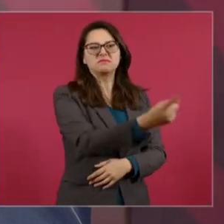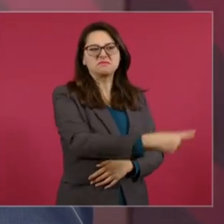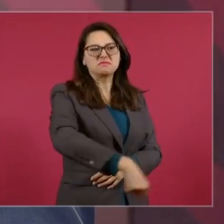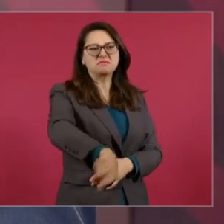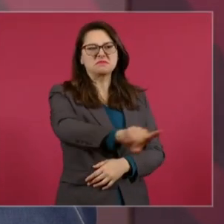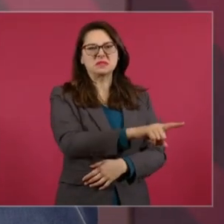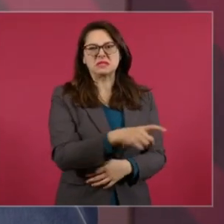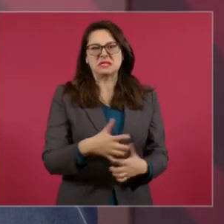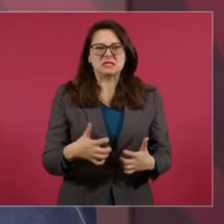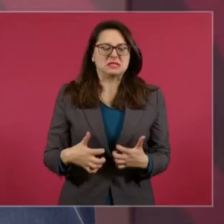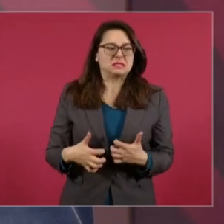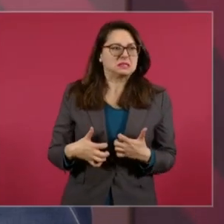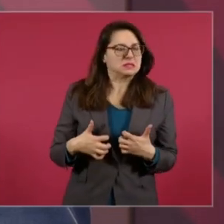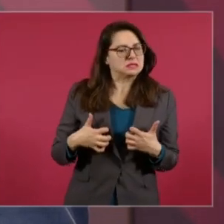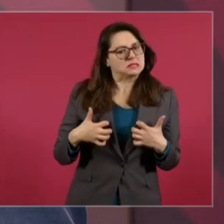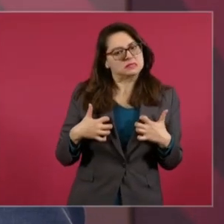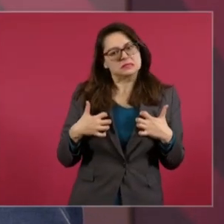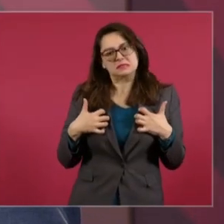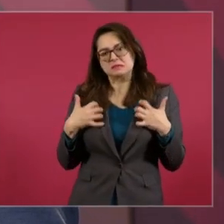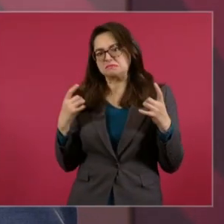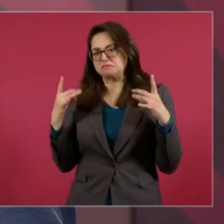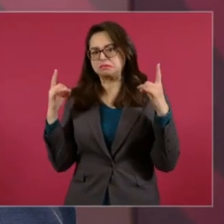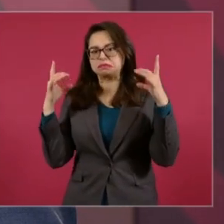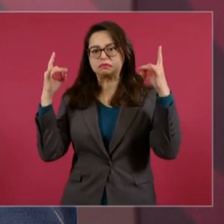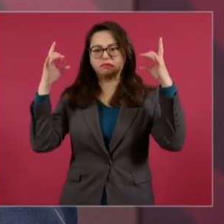de manipulación,